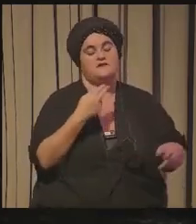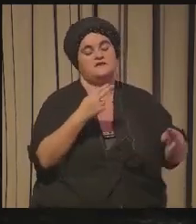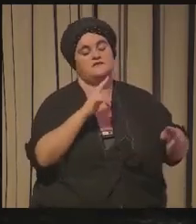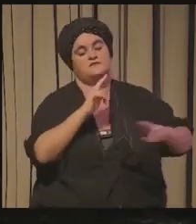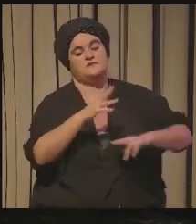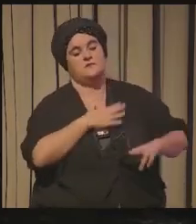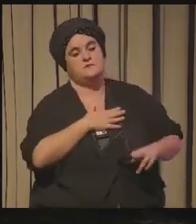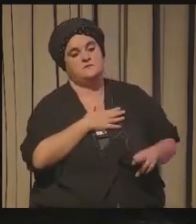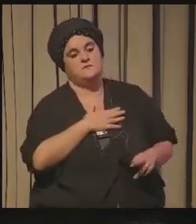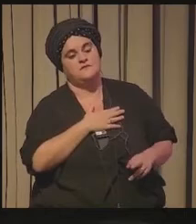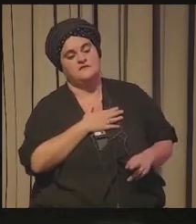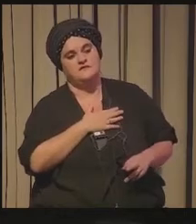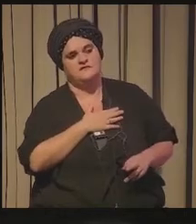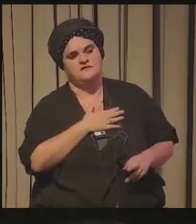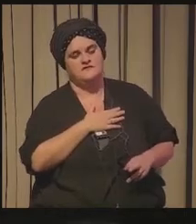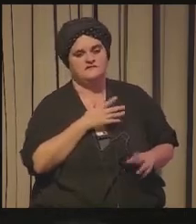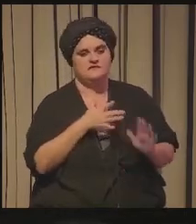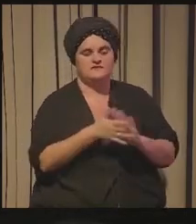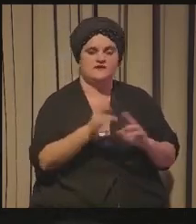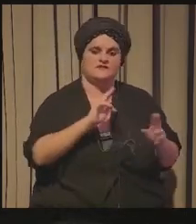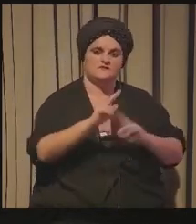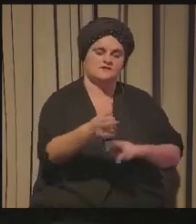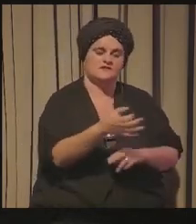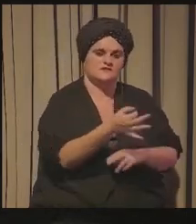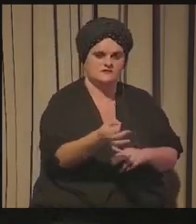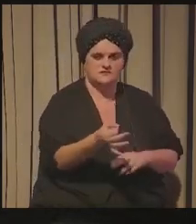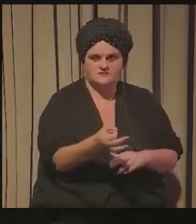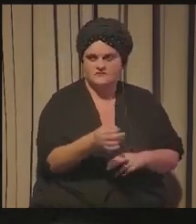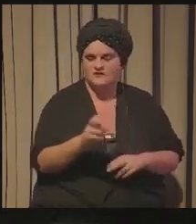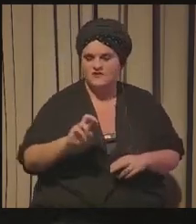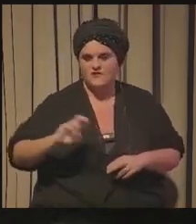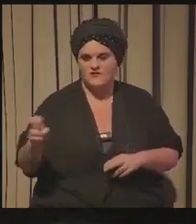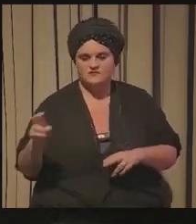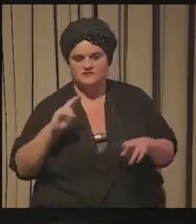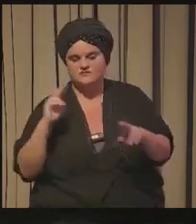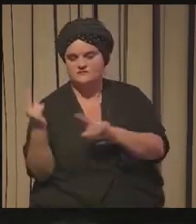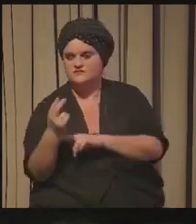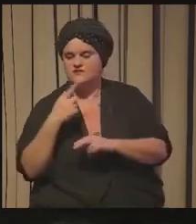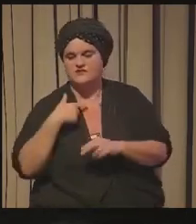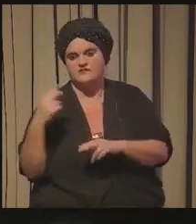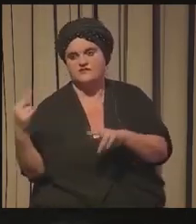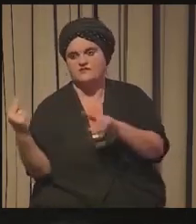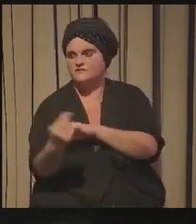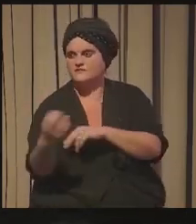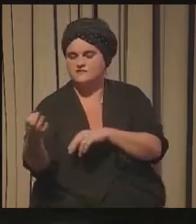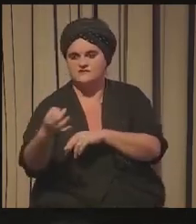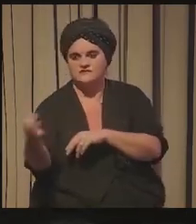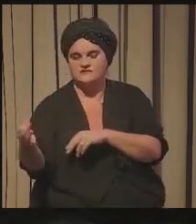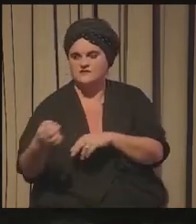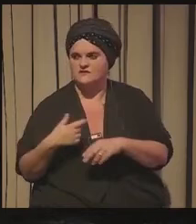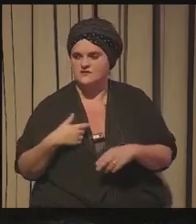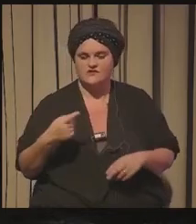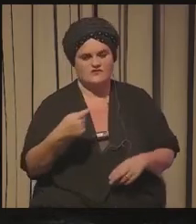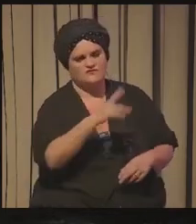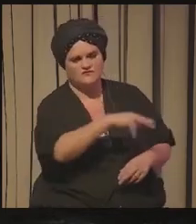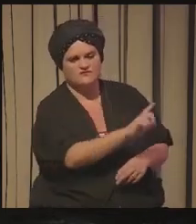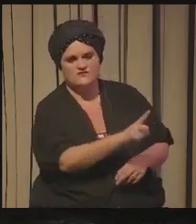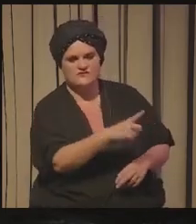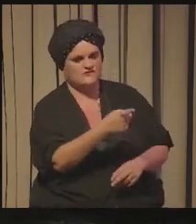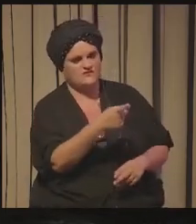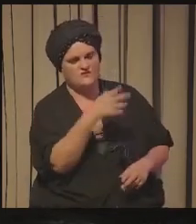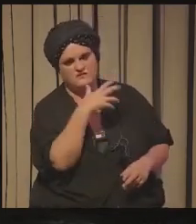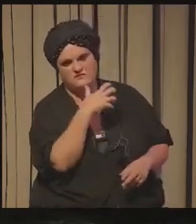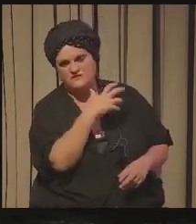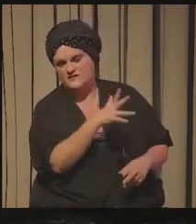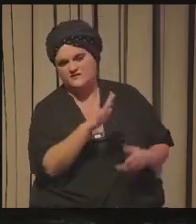respuesta correcta. Y la respuesta de otra persona dice exactamente lo mismo, pero tú no tienes razón, tú eres terrible y